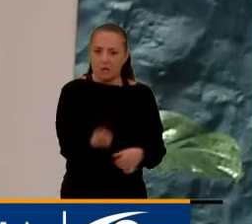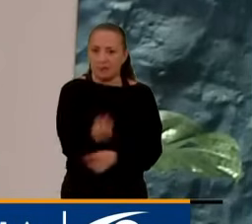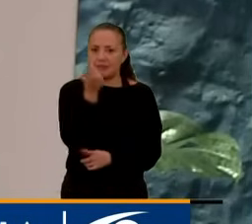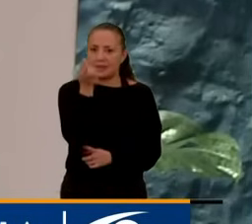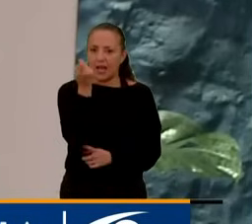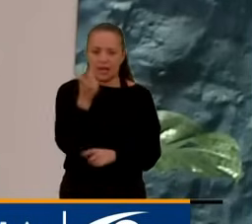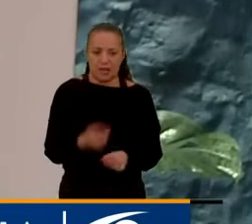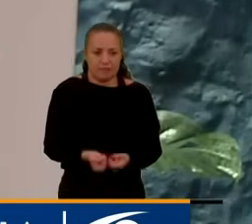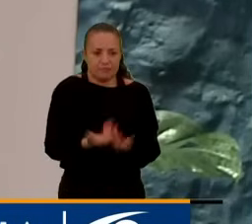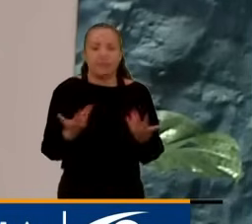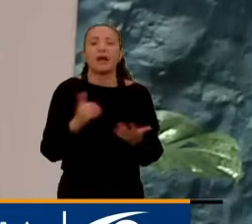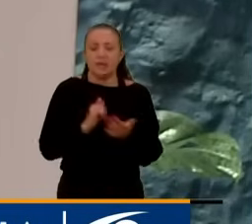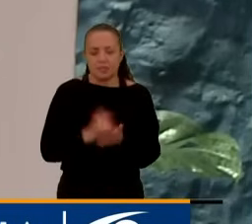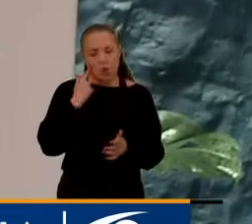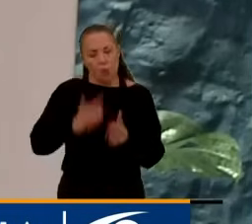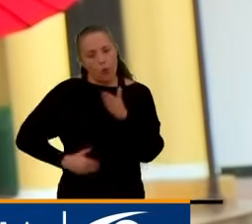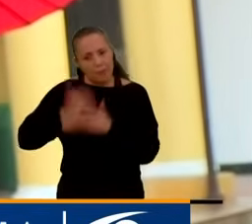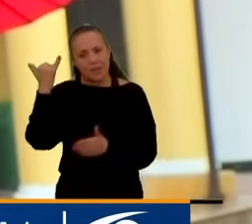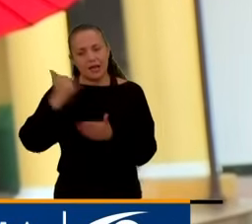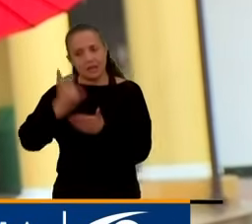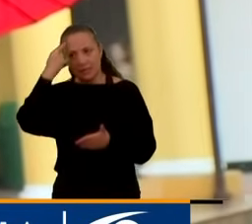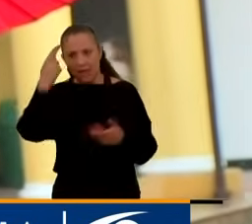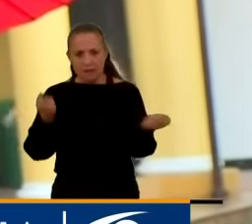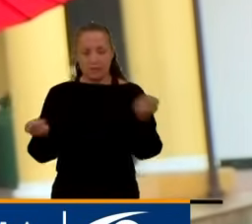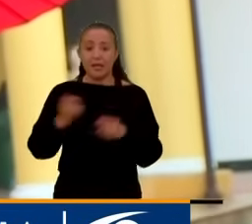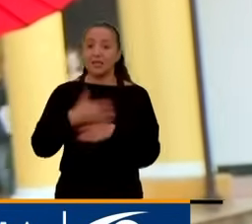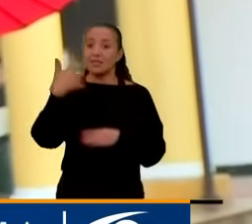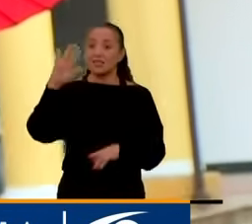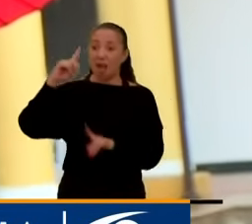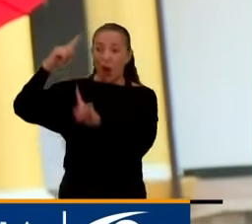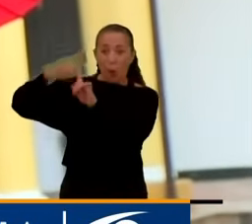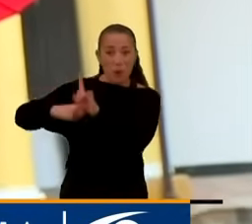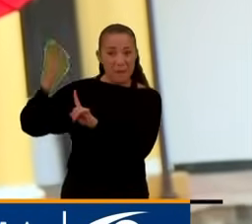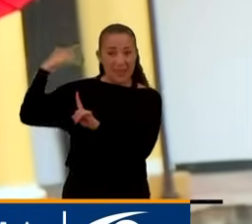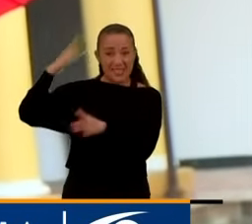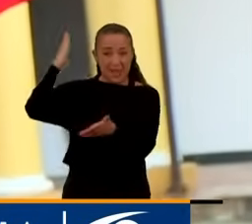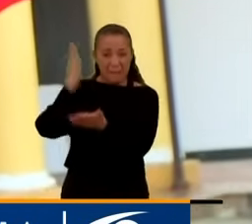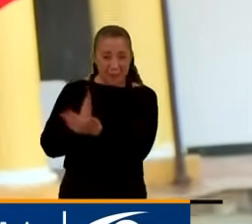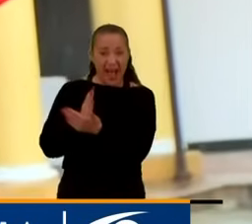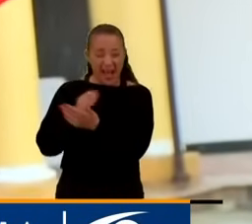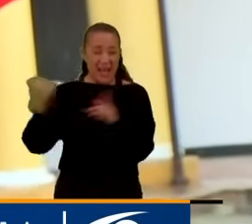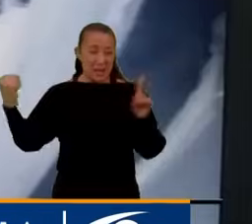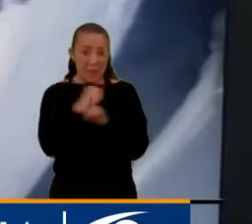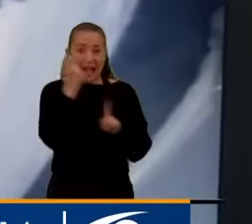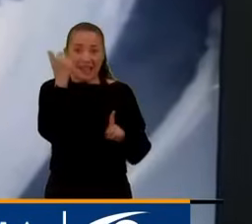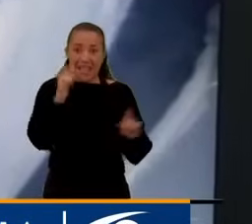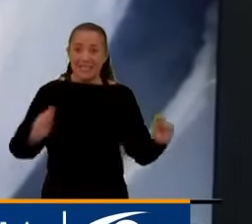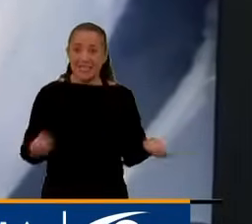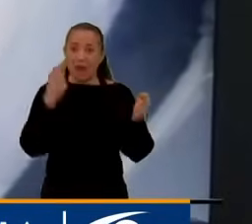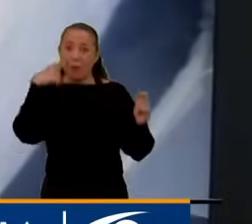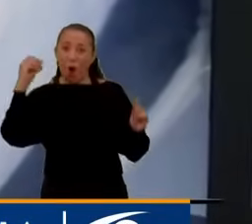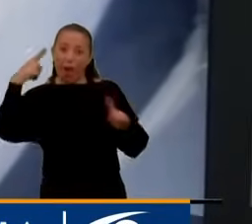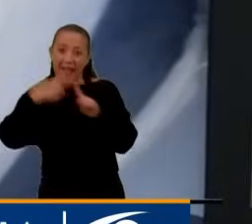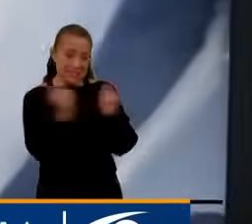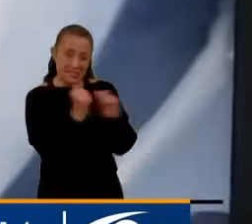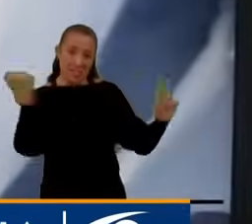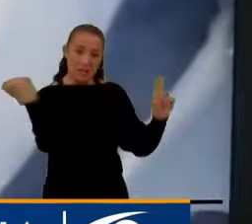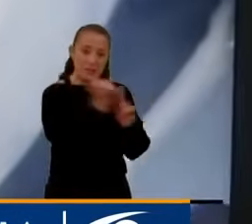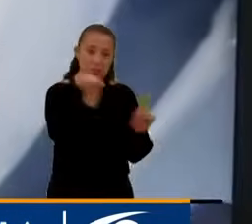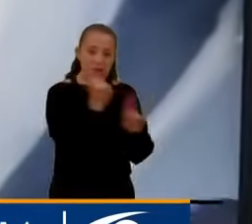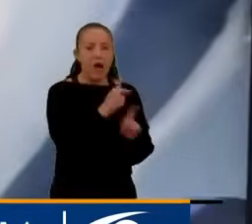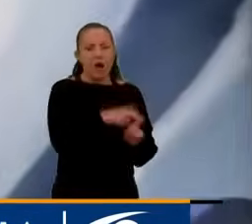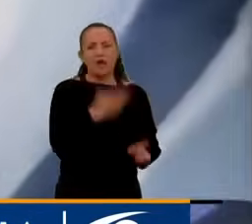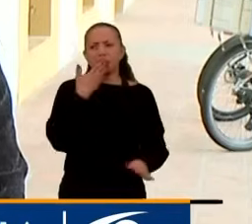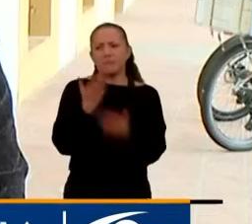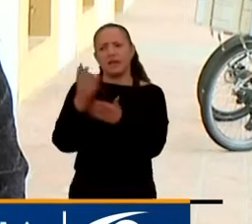puedan tomar, como te decía al principio, medidas. Un mes después de lo sucedido, Natalia, que se salvó de morir a manos de su expareja, pide capturen